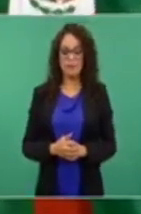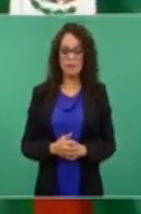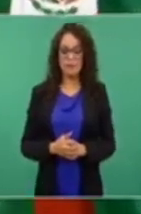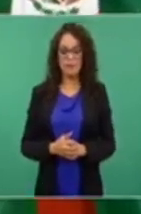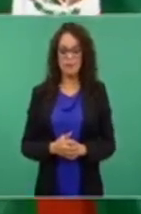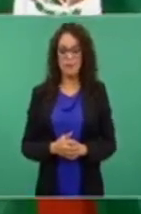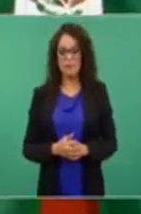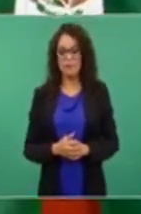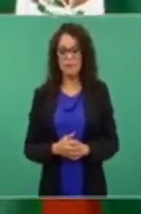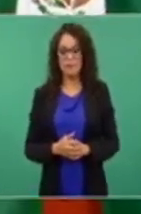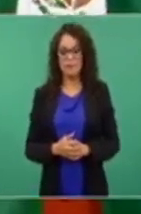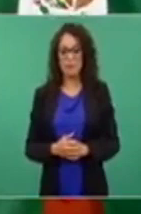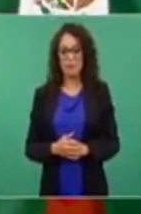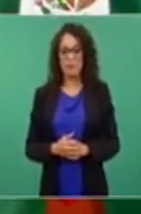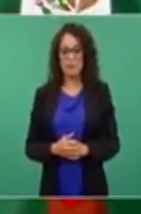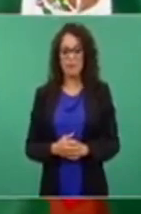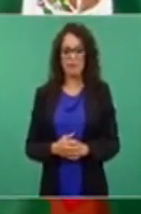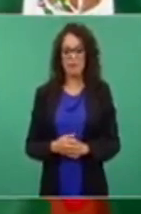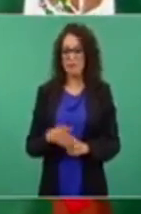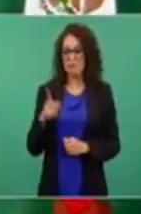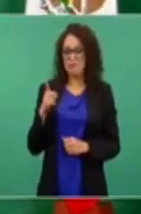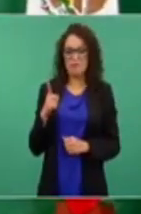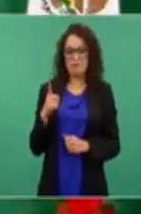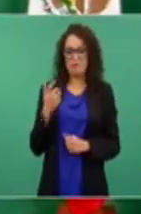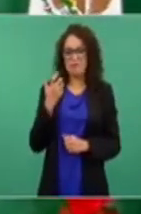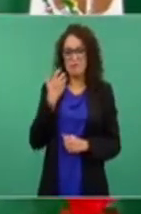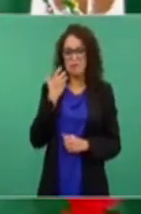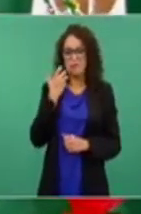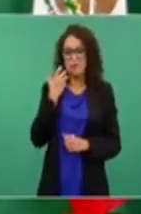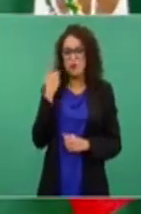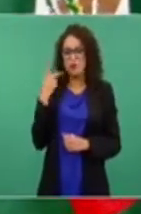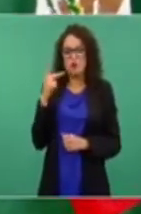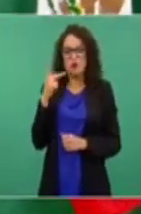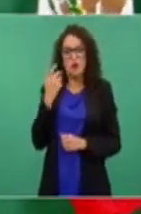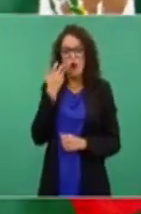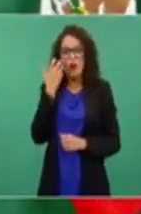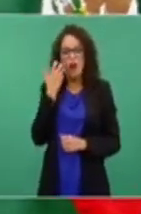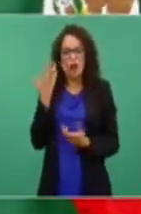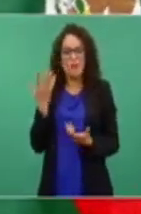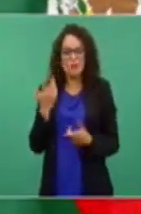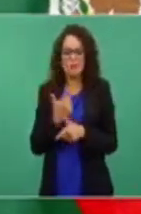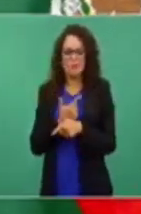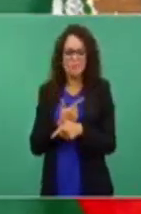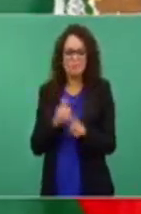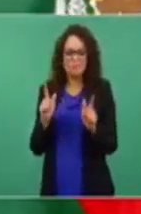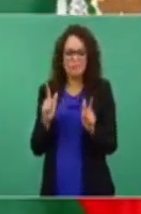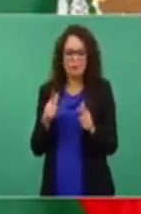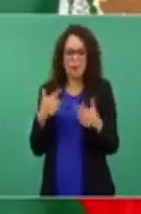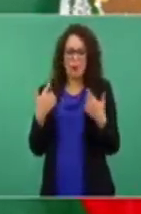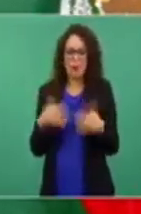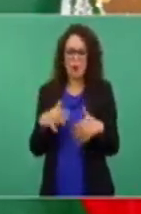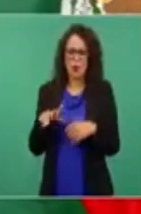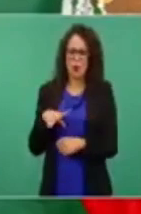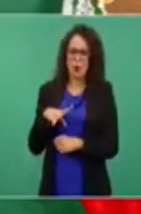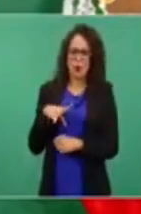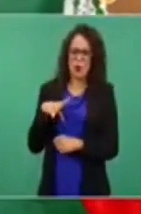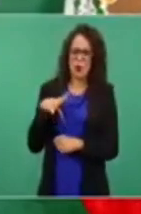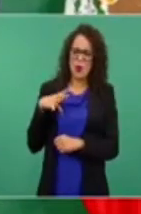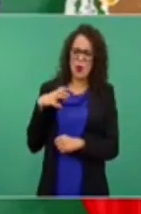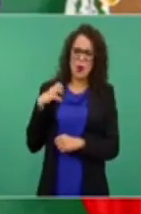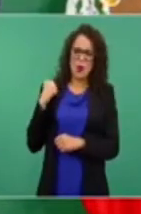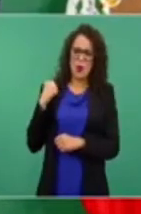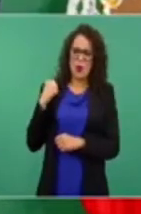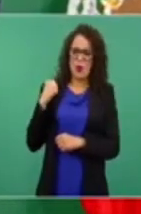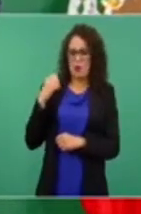onerosas, hacen lo que quieren. Y creo que fue Reagan, porque está en la memoria